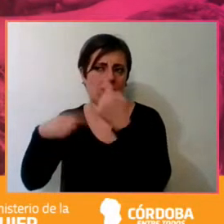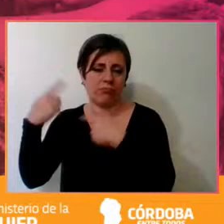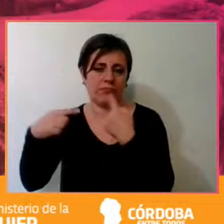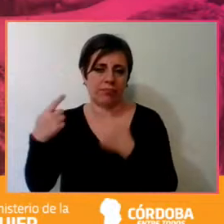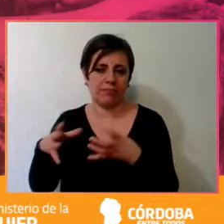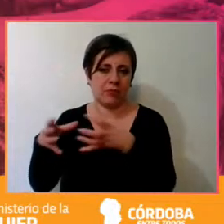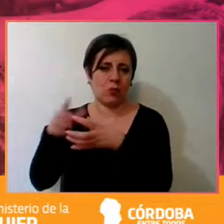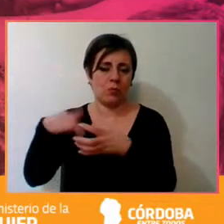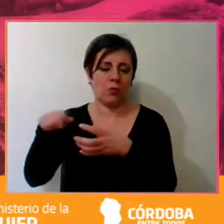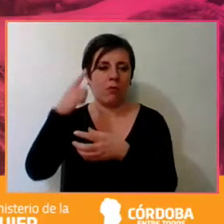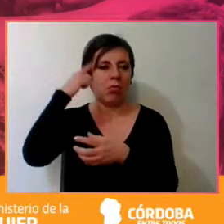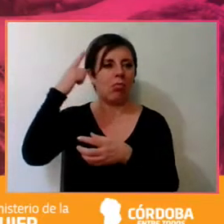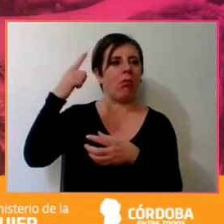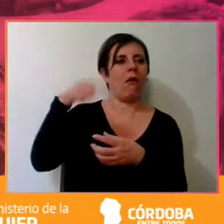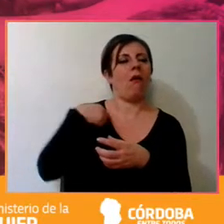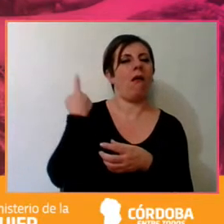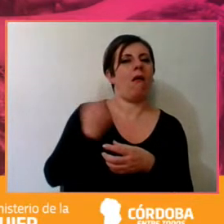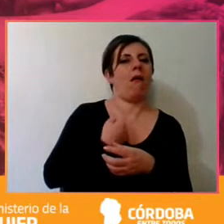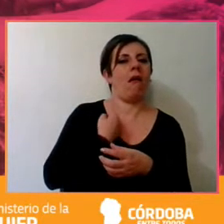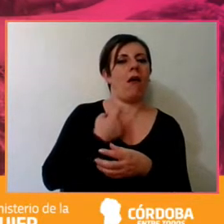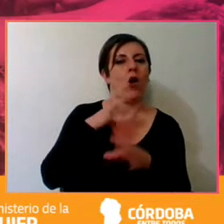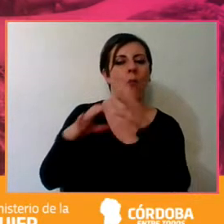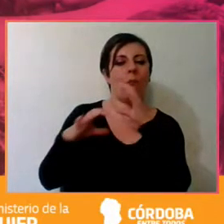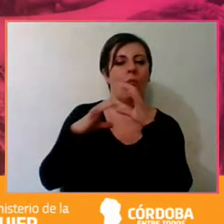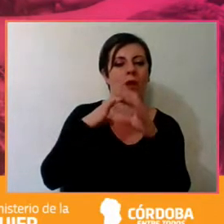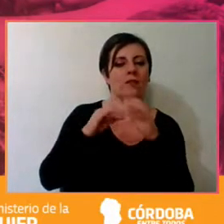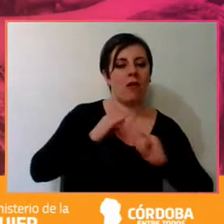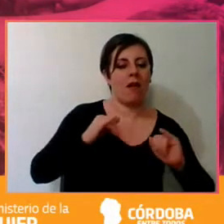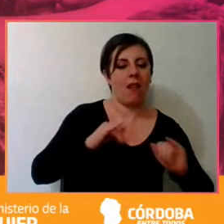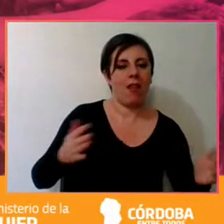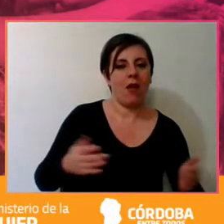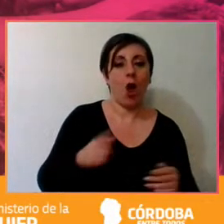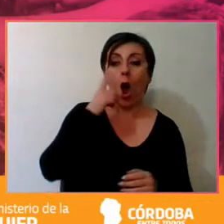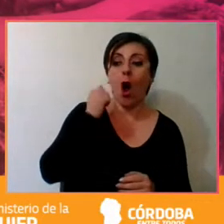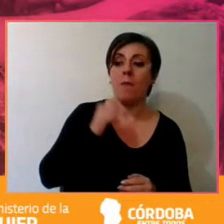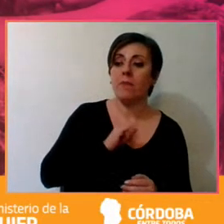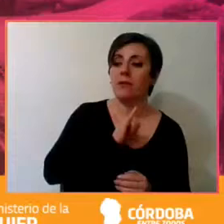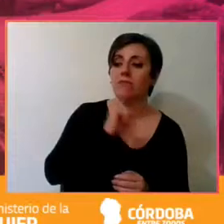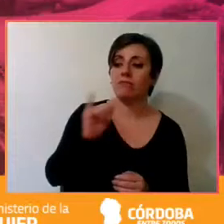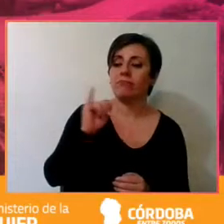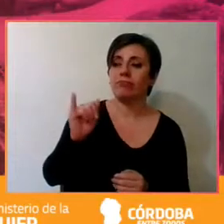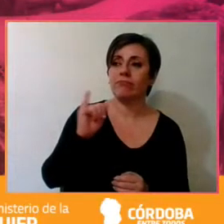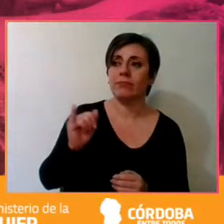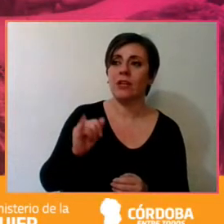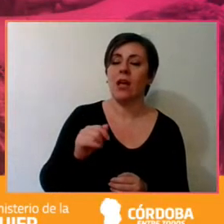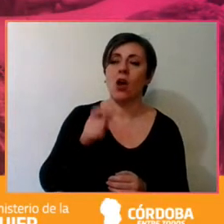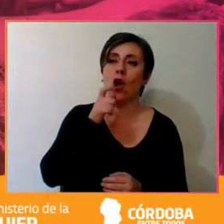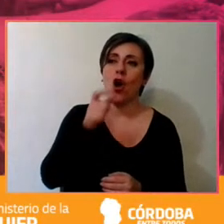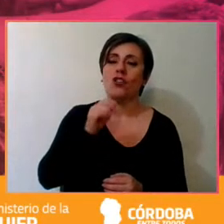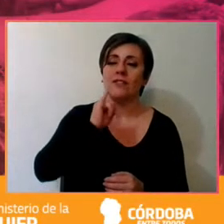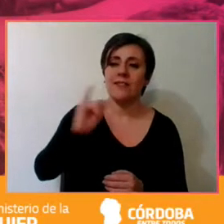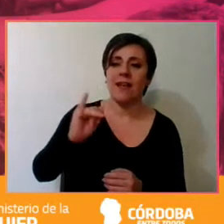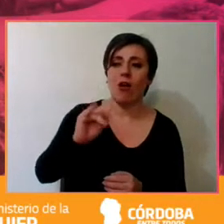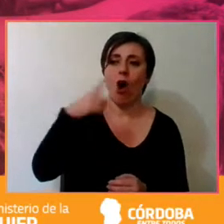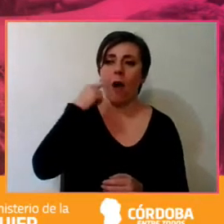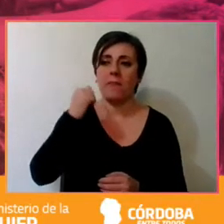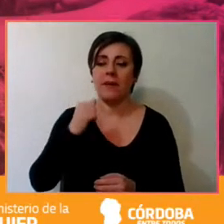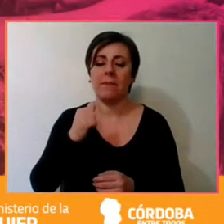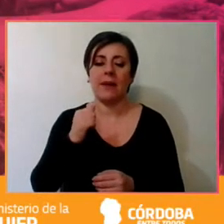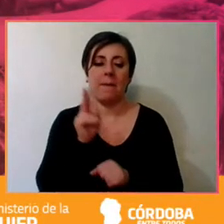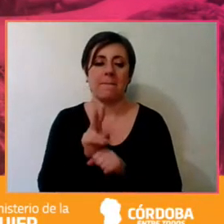idea, y entonces desarrollamos una campaña comunicacional donde los hombres les hablan a los hombres para prevenir la violencia contra las